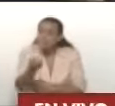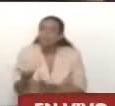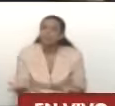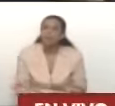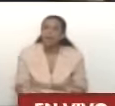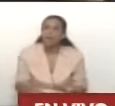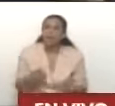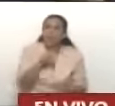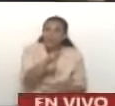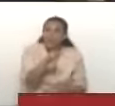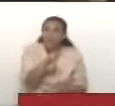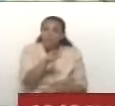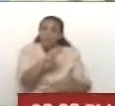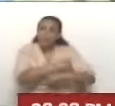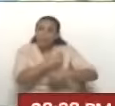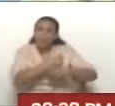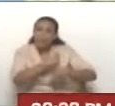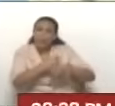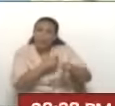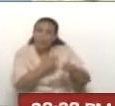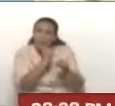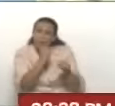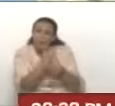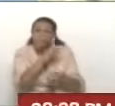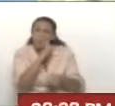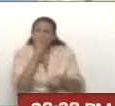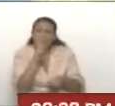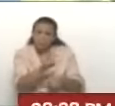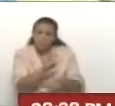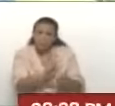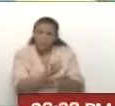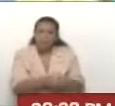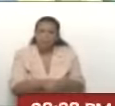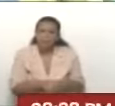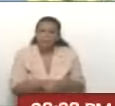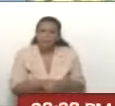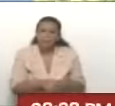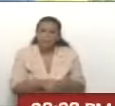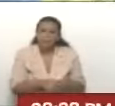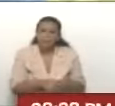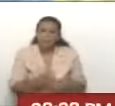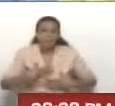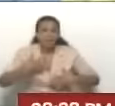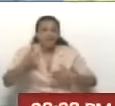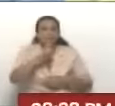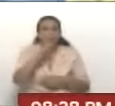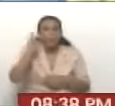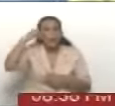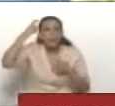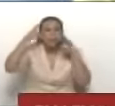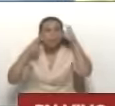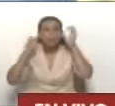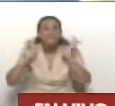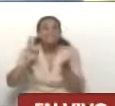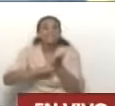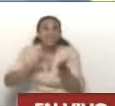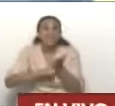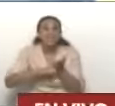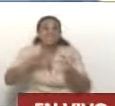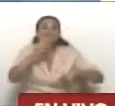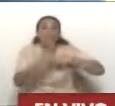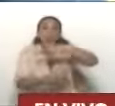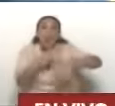llama... ¿Tú sabes cómo se llama eso? En argot del comandante Chávez. Ese es el verdadero